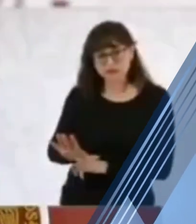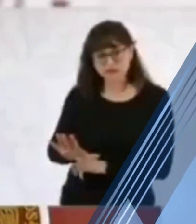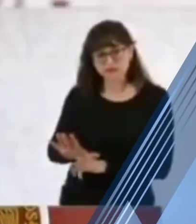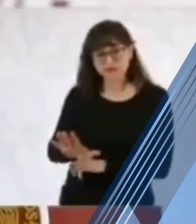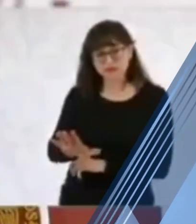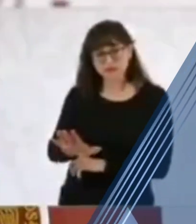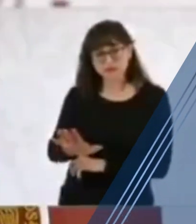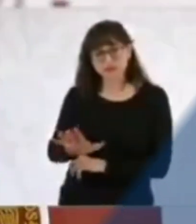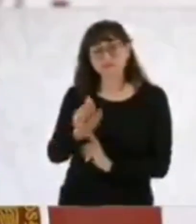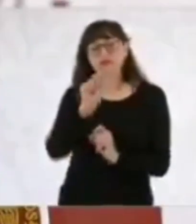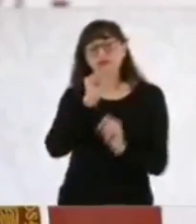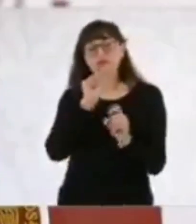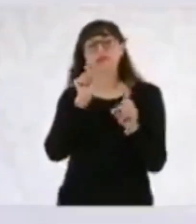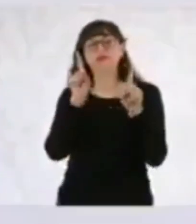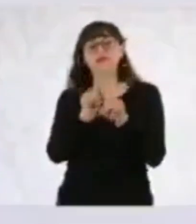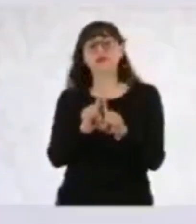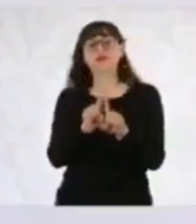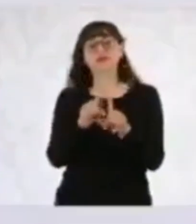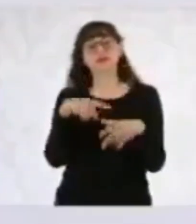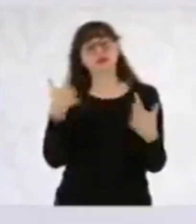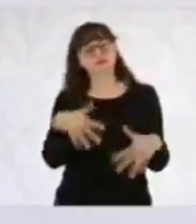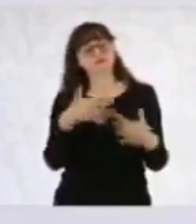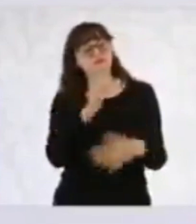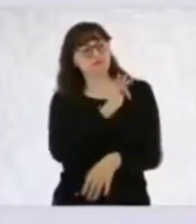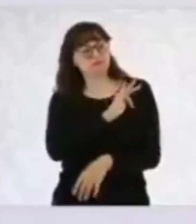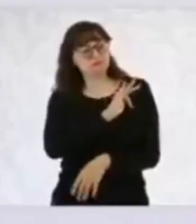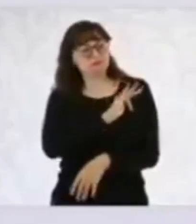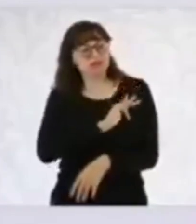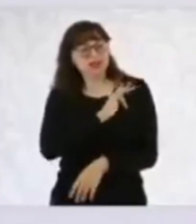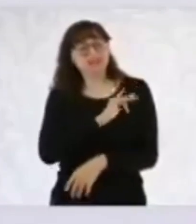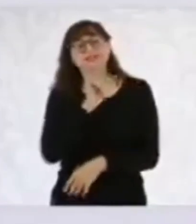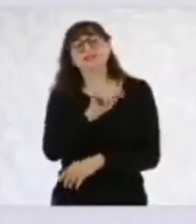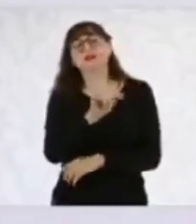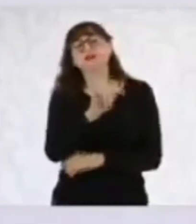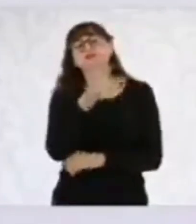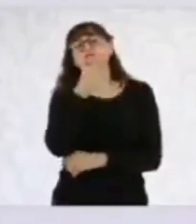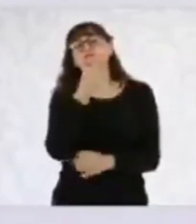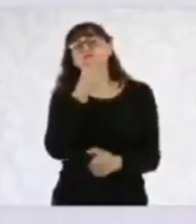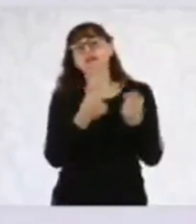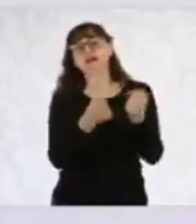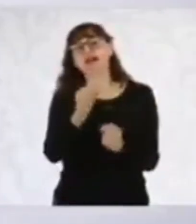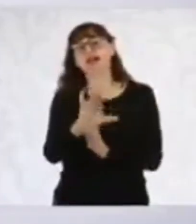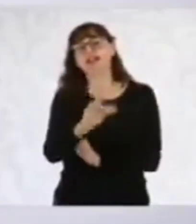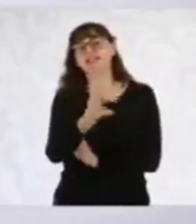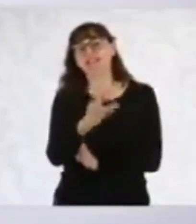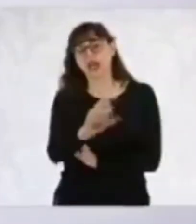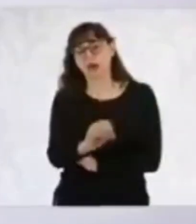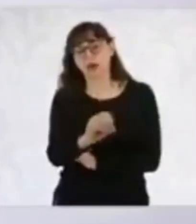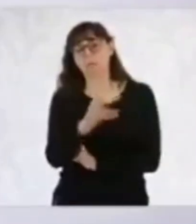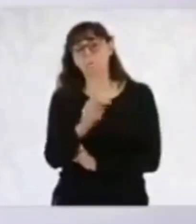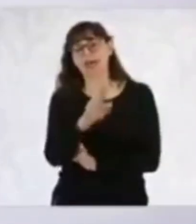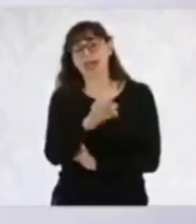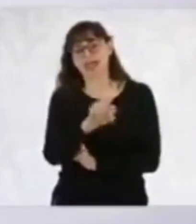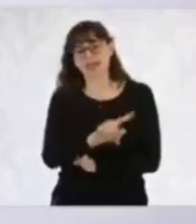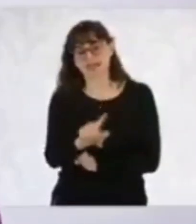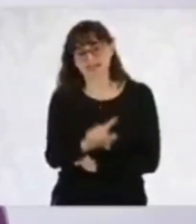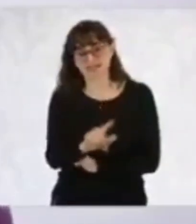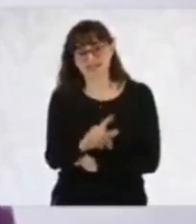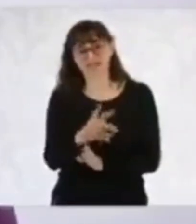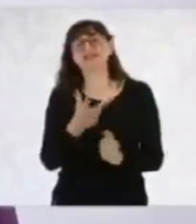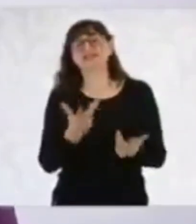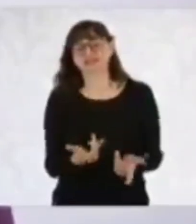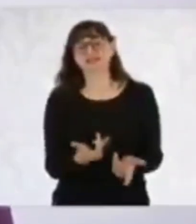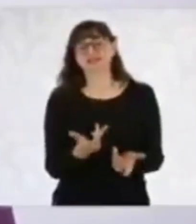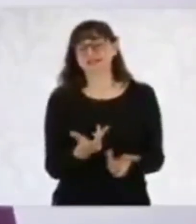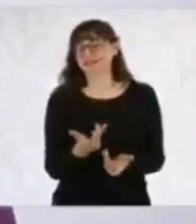También nuestra felicitación al Checo Pérez, ¿eh? Porque luego que vienen ahí las críticas y todo lo demás, y